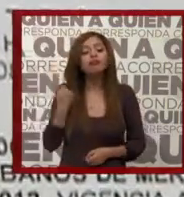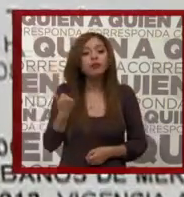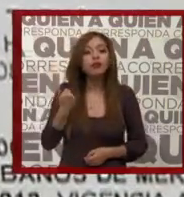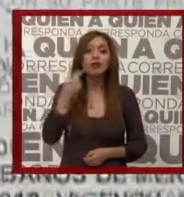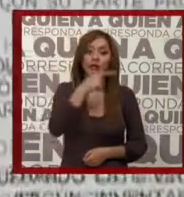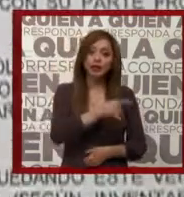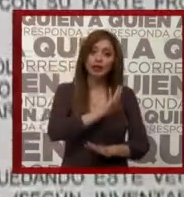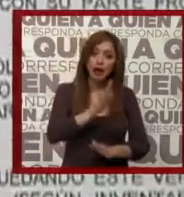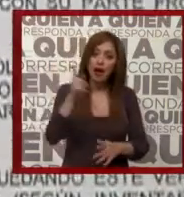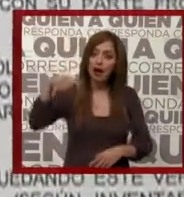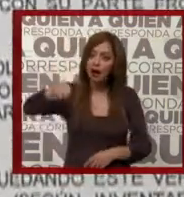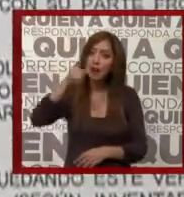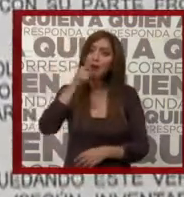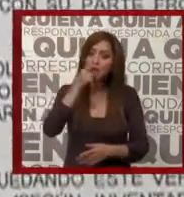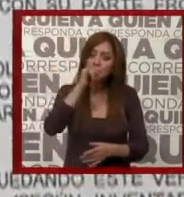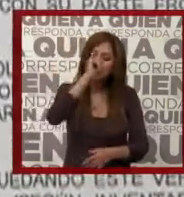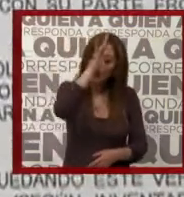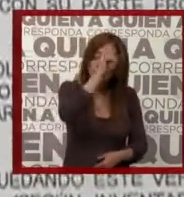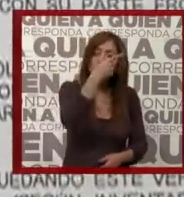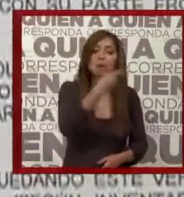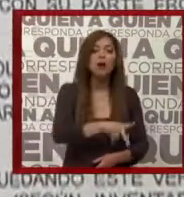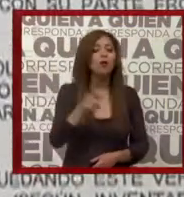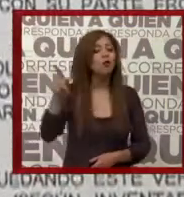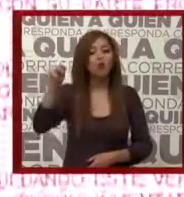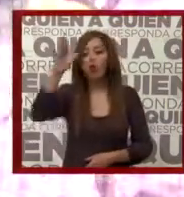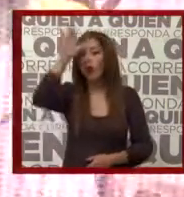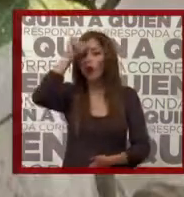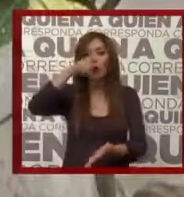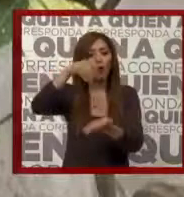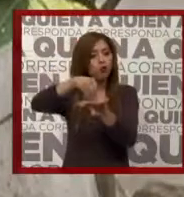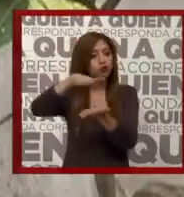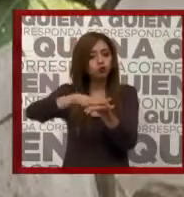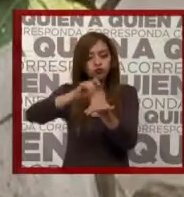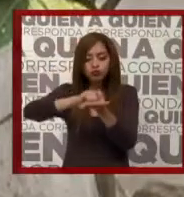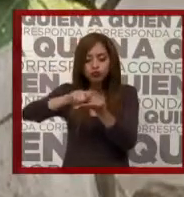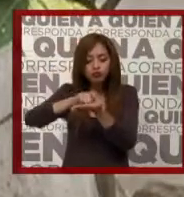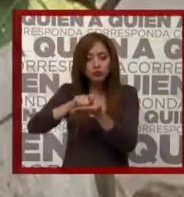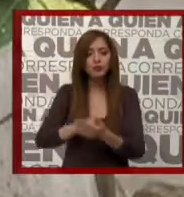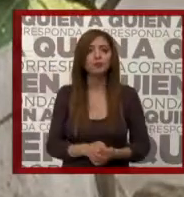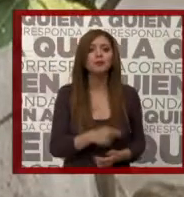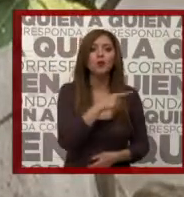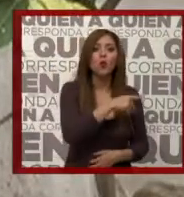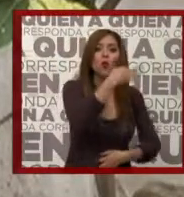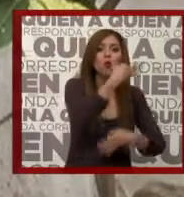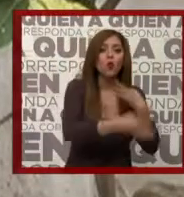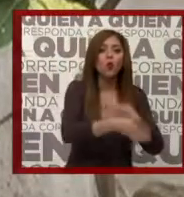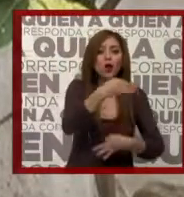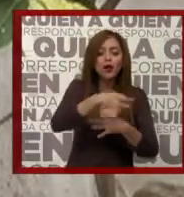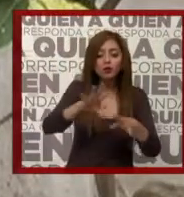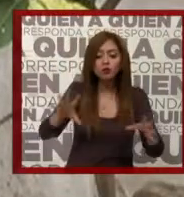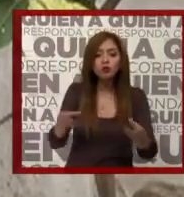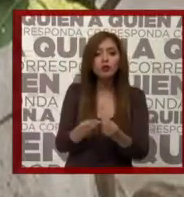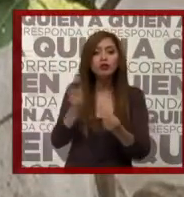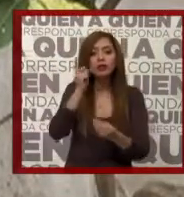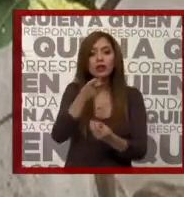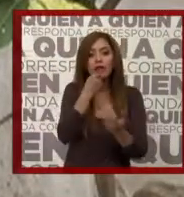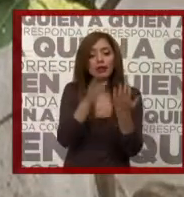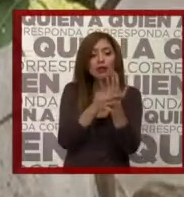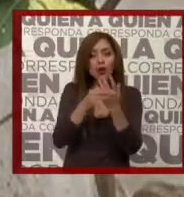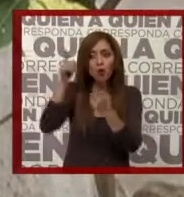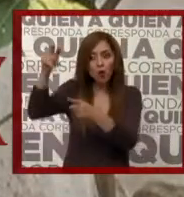en su favor, él no está de acuerdo con el veredicto. El juez dictó la sentencia, todo fue en culpa de ellos